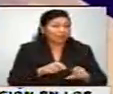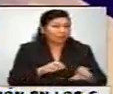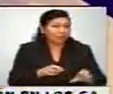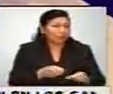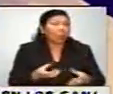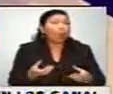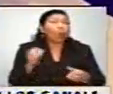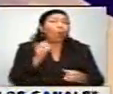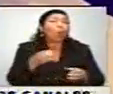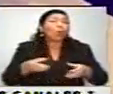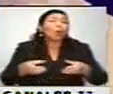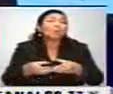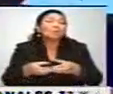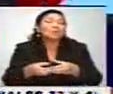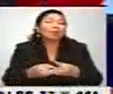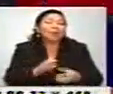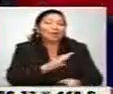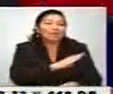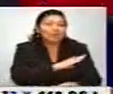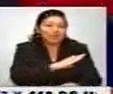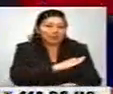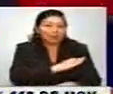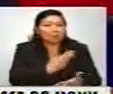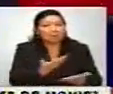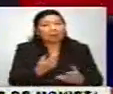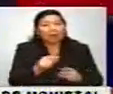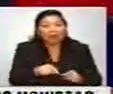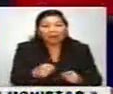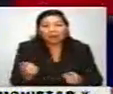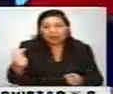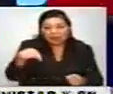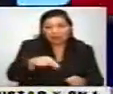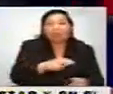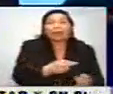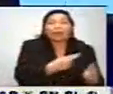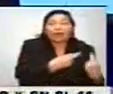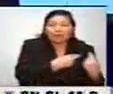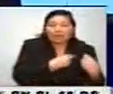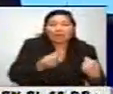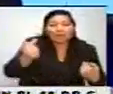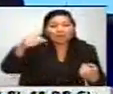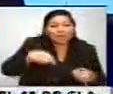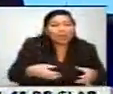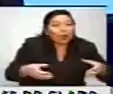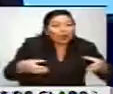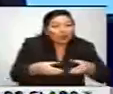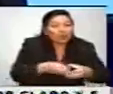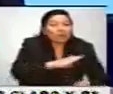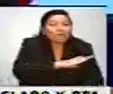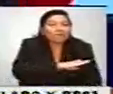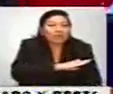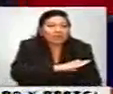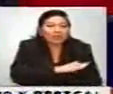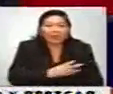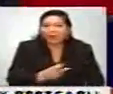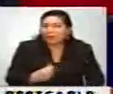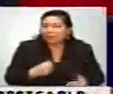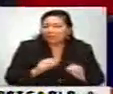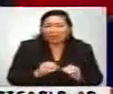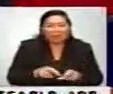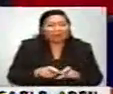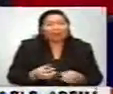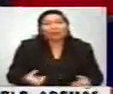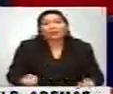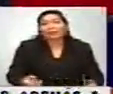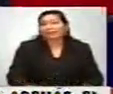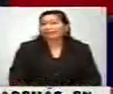ante las comisiones? Ante la Comisión de Fiscalización, por lo menos para que sea obligatoria. Para que sea obligatoria. Exacto, ahí obligatorio. Ante el Pleno, no lo quiero poner ante el Pleno